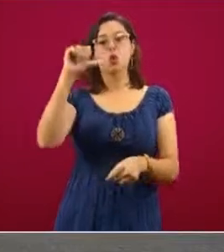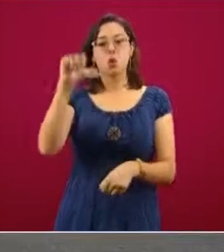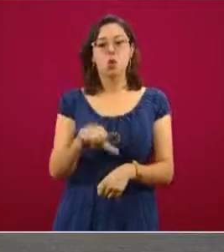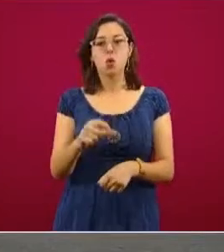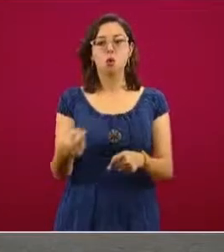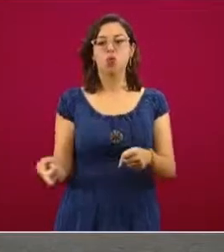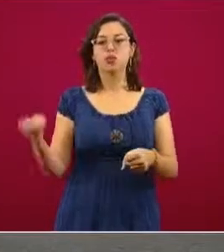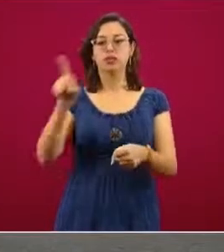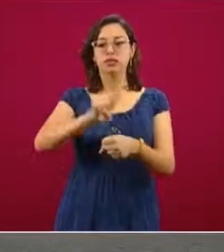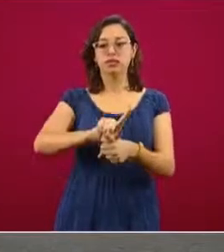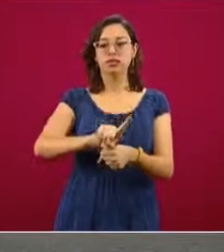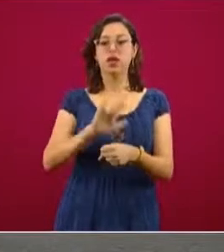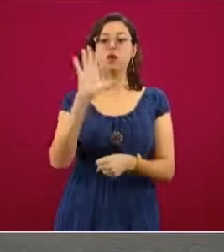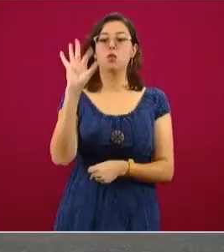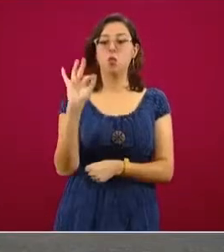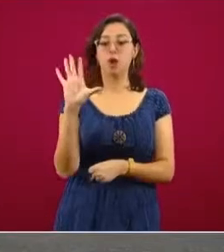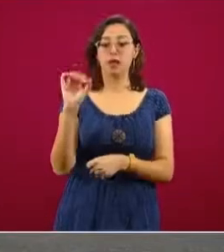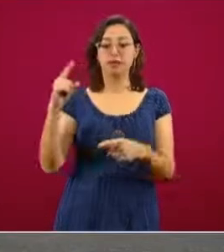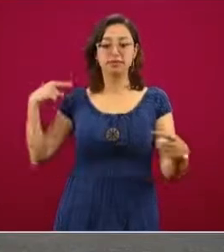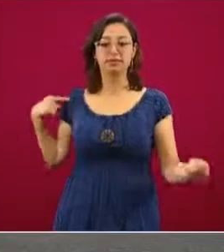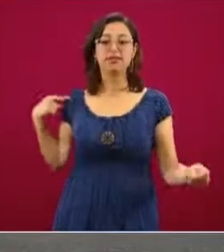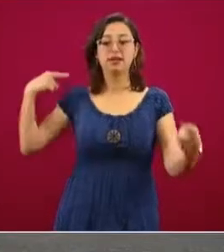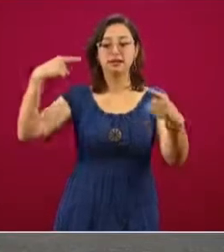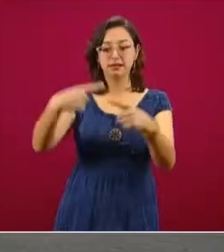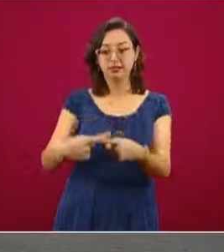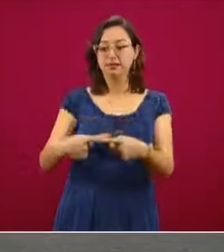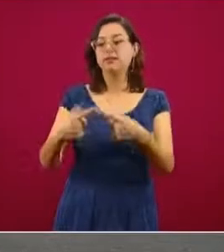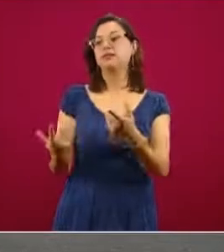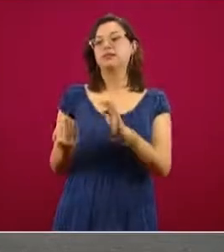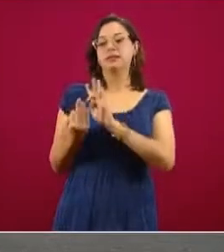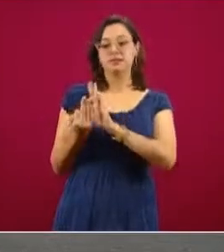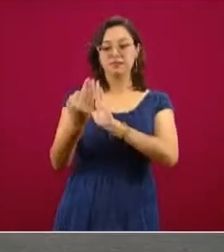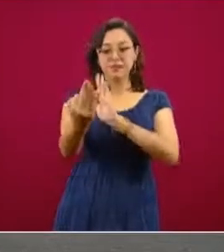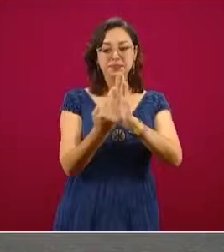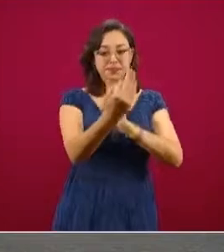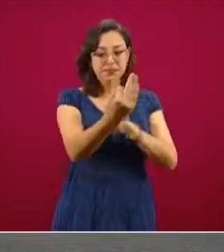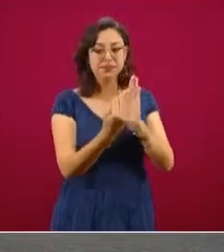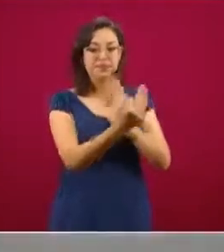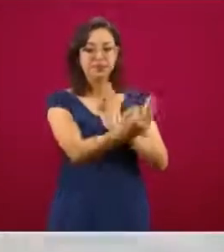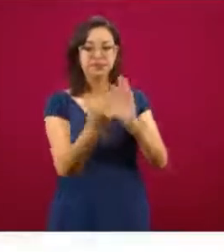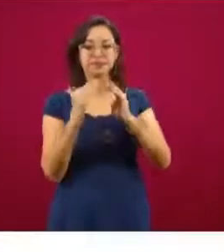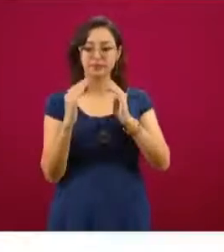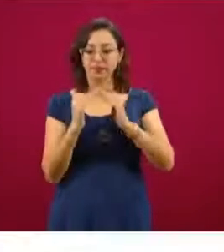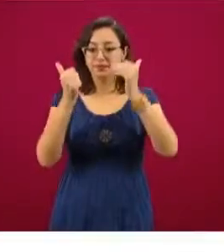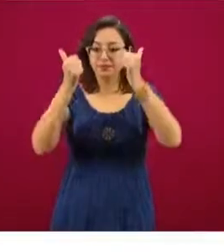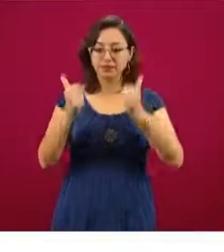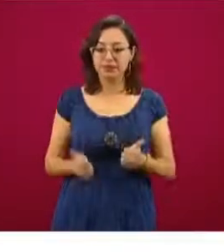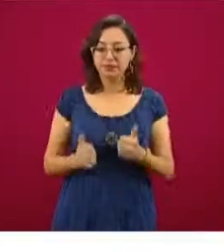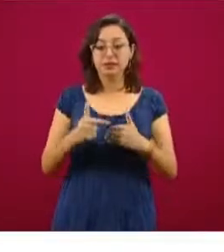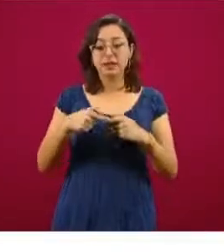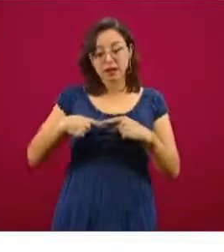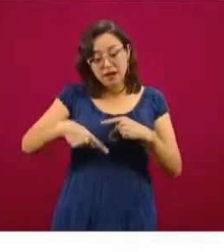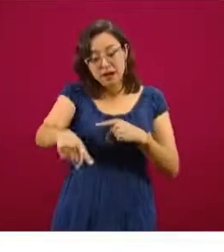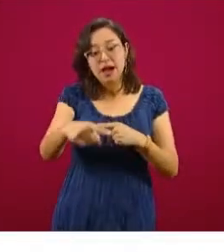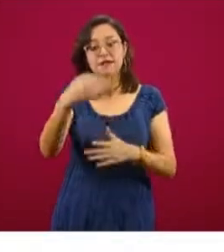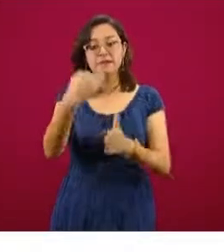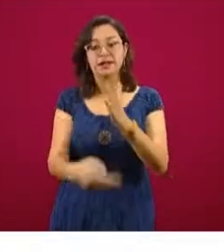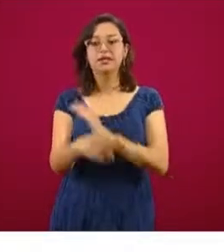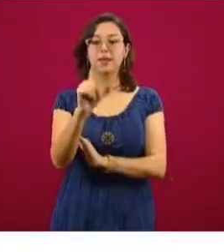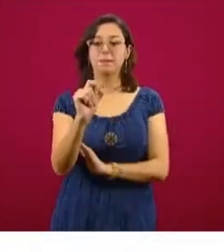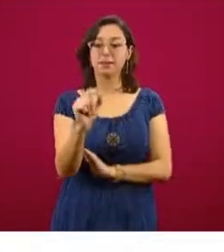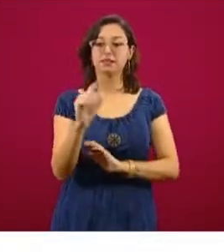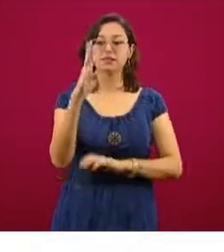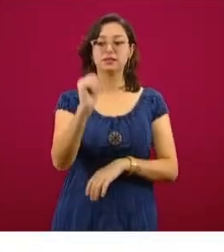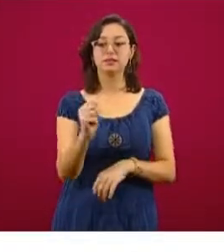día 40 de la Jornada Nacional de Sana Distancia. Nos faltan todavía 29